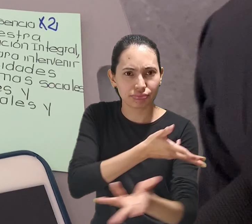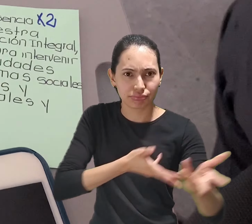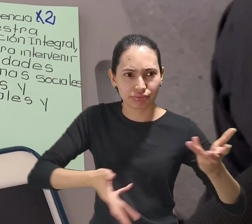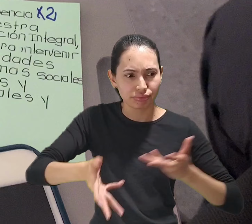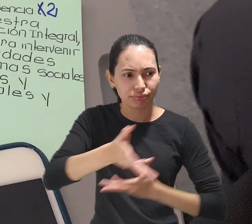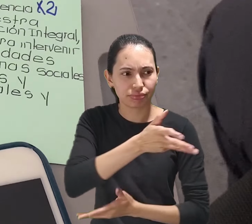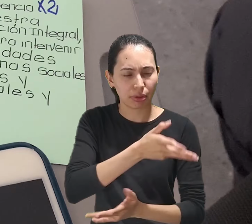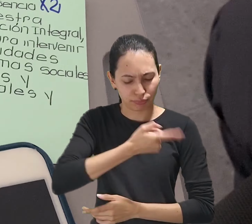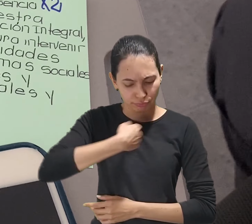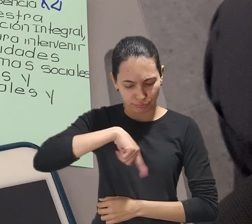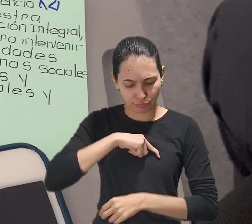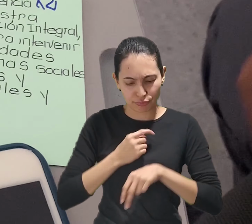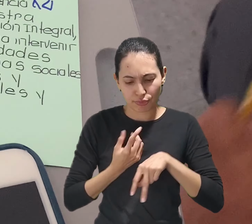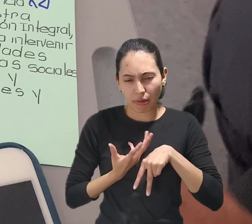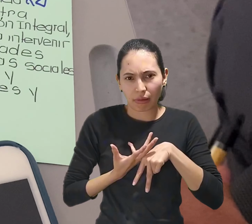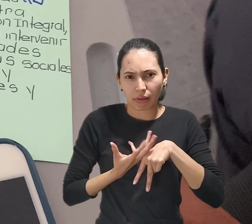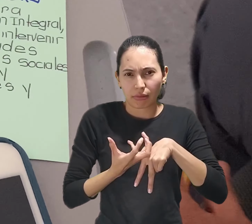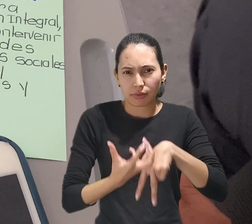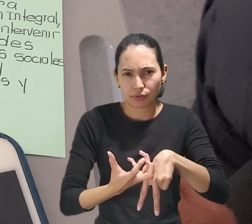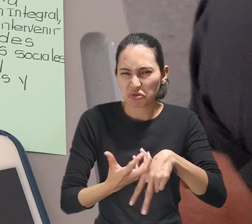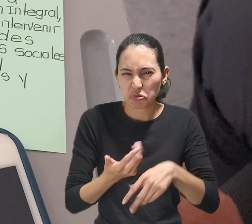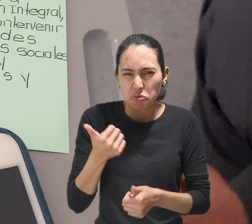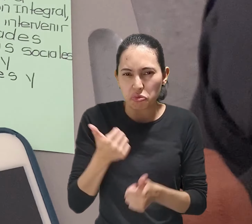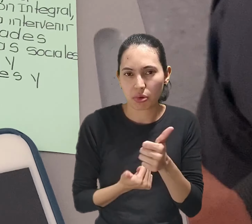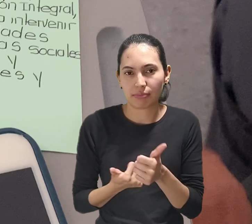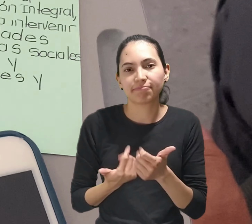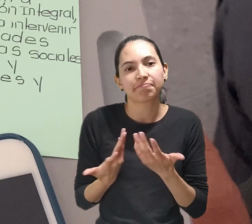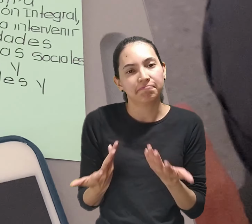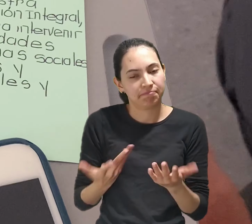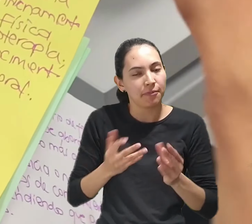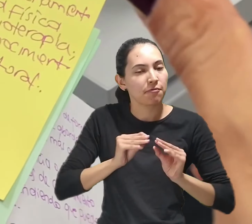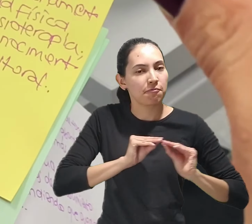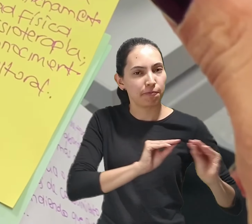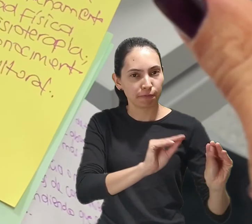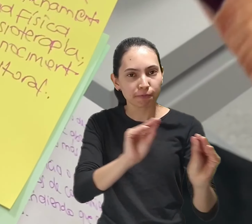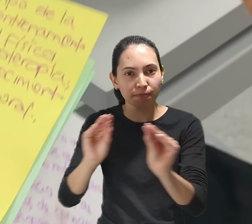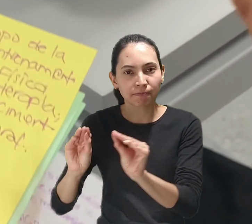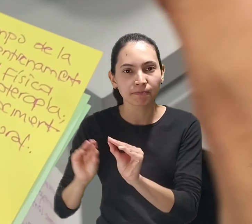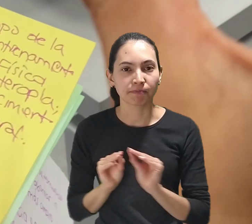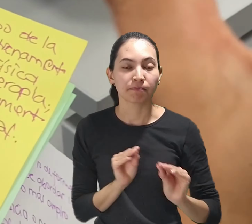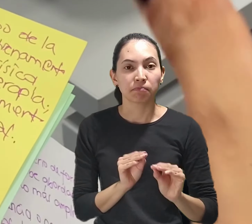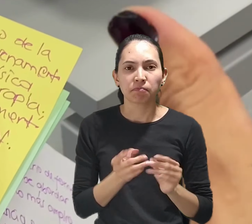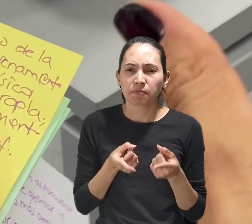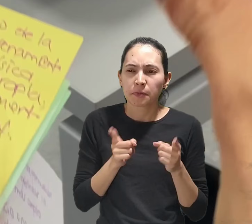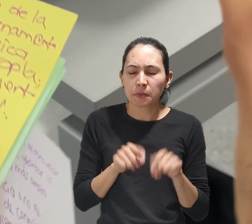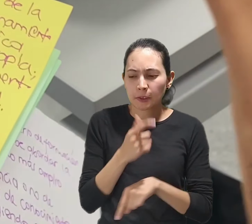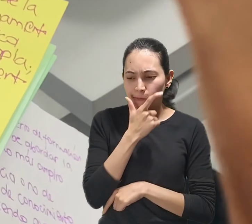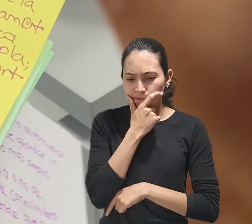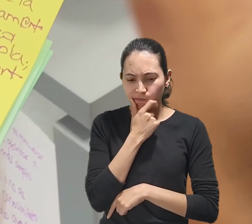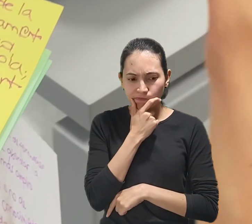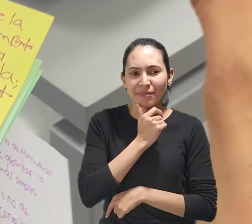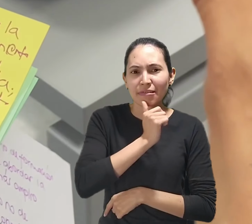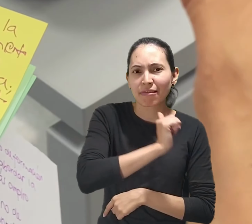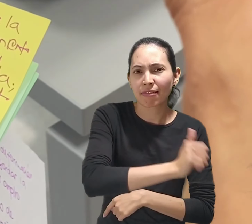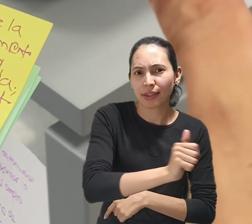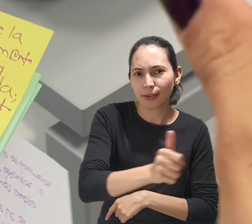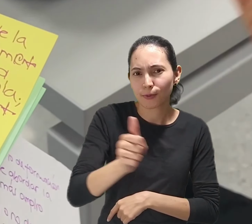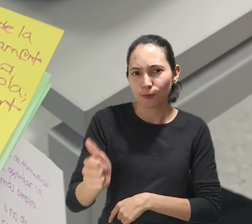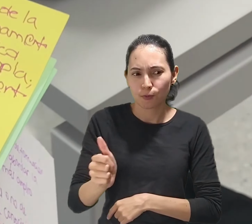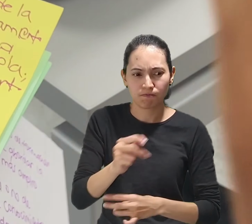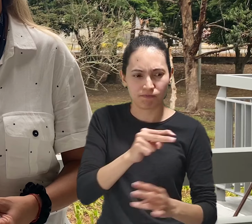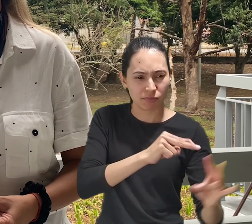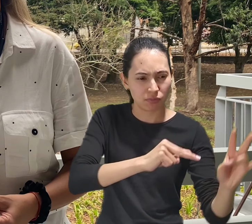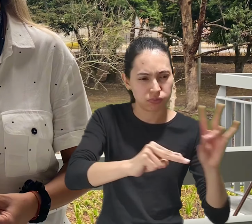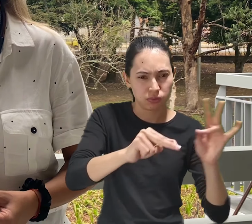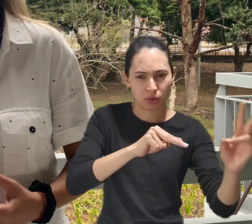nos une, dónde nos conversamos, desde esa intencionalidad formativa, desde